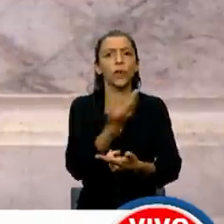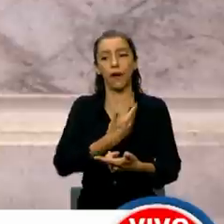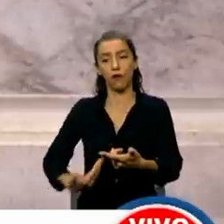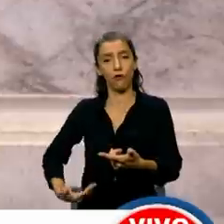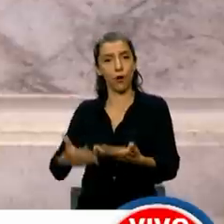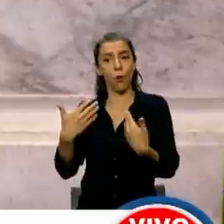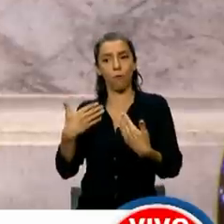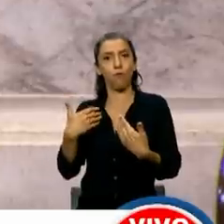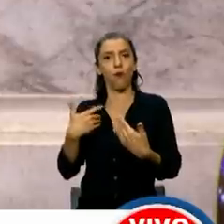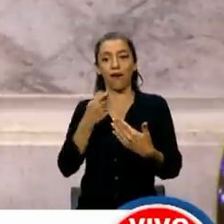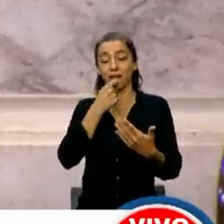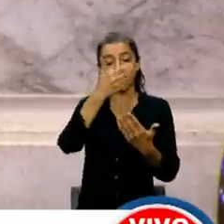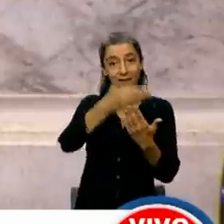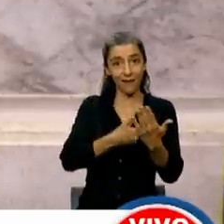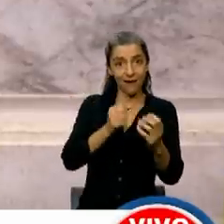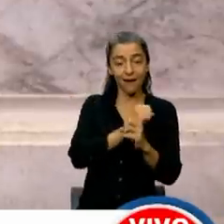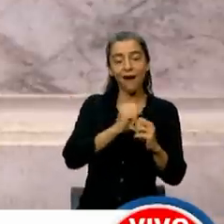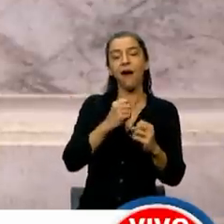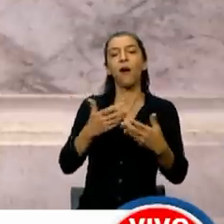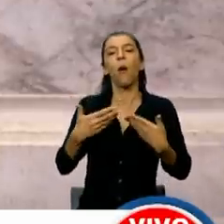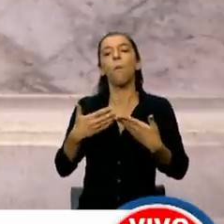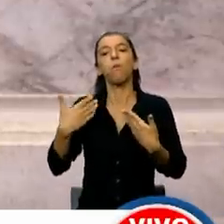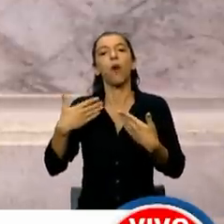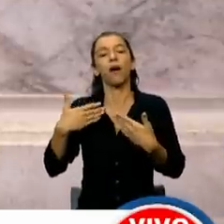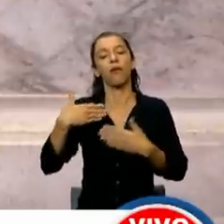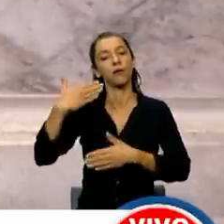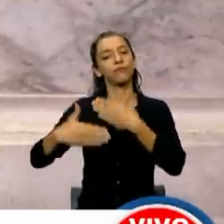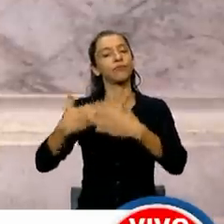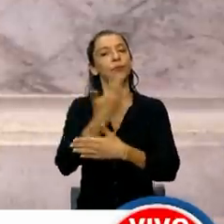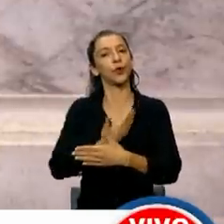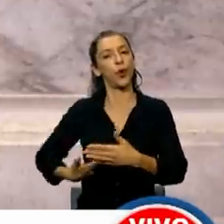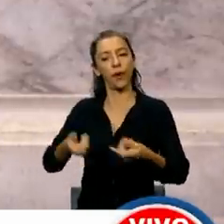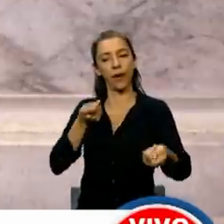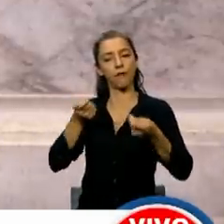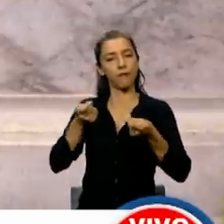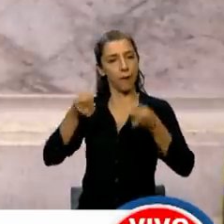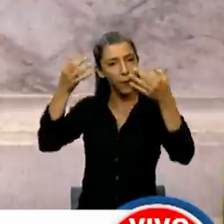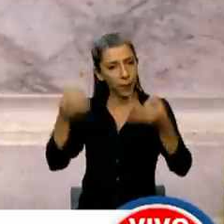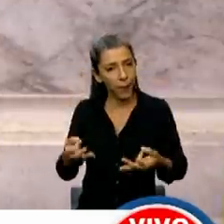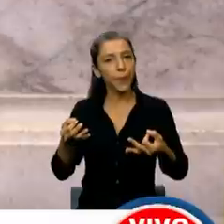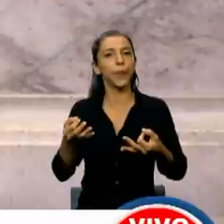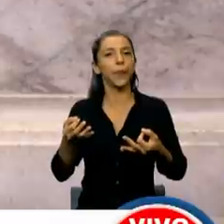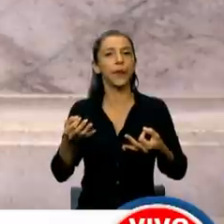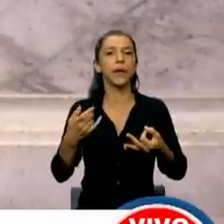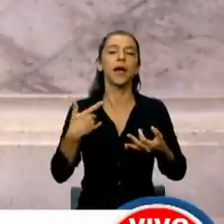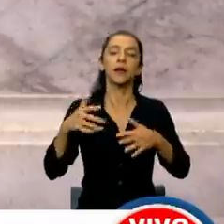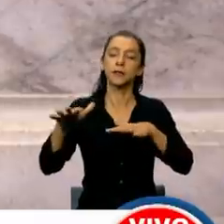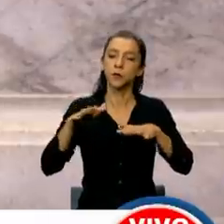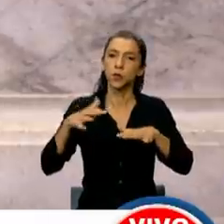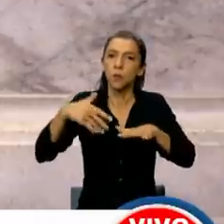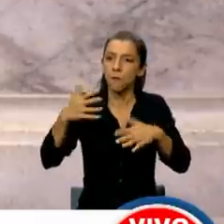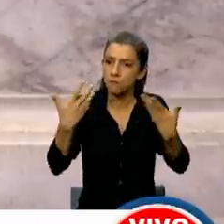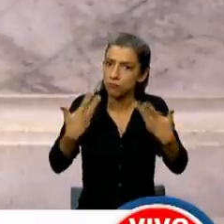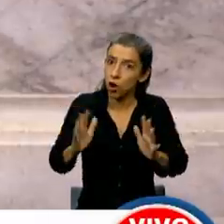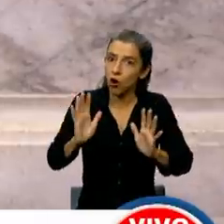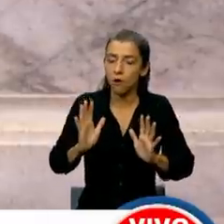primera vez en dos años pueda gobernar en el marco de normalidad y en el marco de principios de